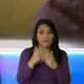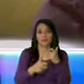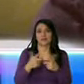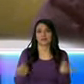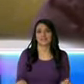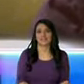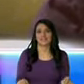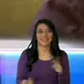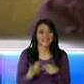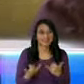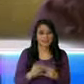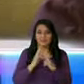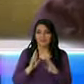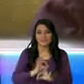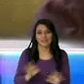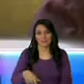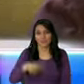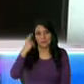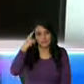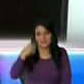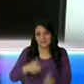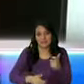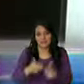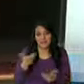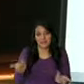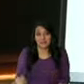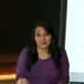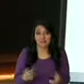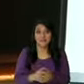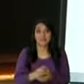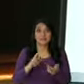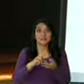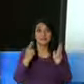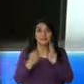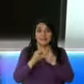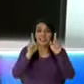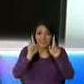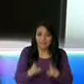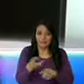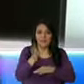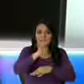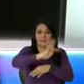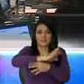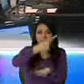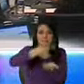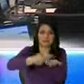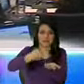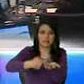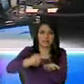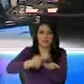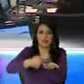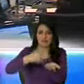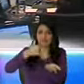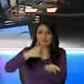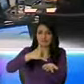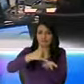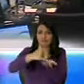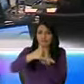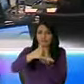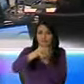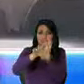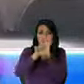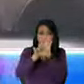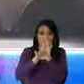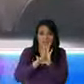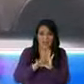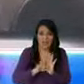ahora seguramente no pensaron que iba a haber este problema. Y que esas reformas deben llegar hasta la Asamblea. No es posible continuar con el acomodo de las leyes,